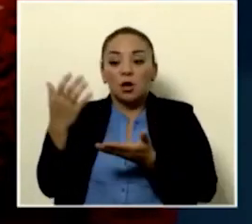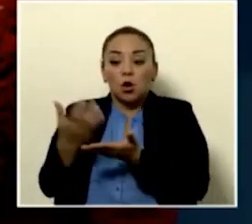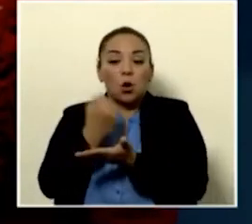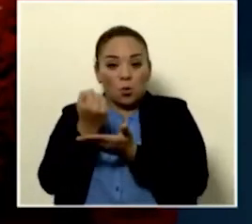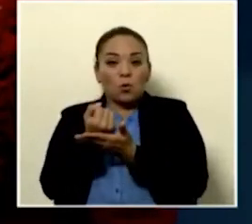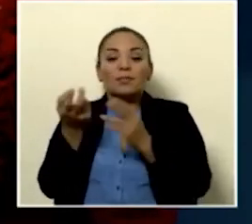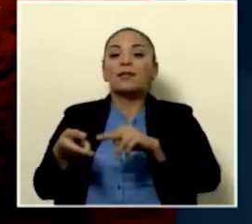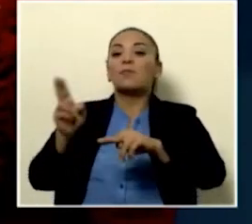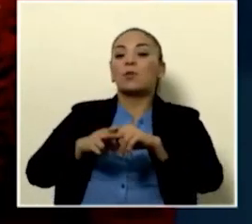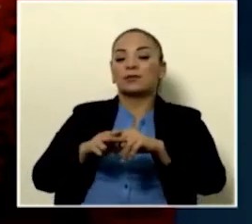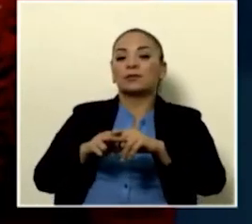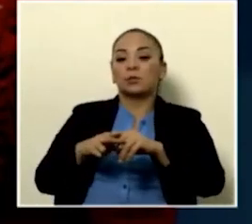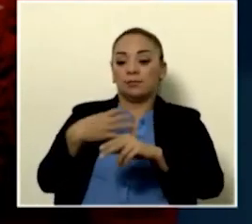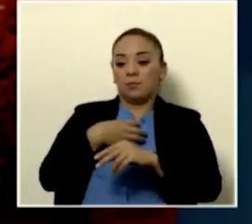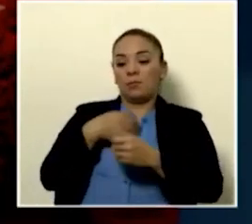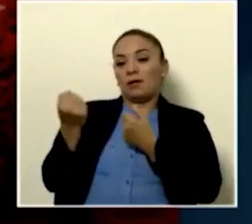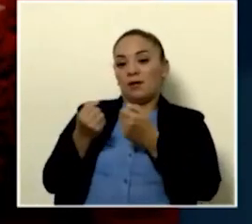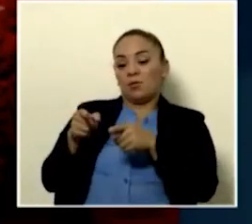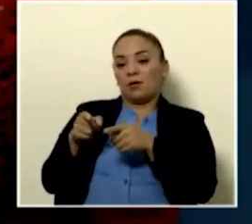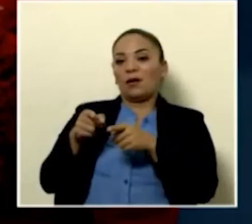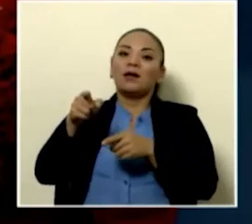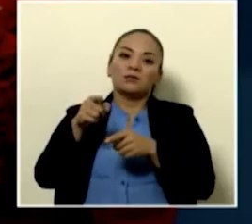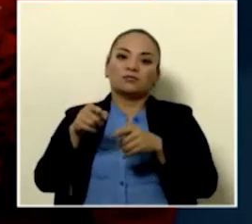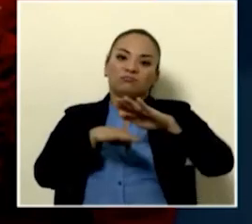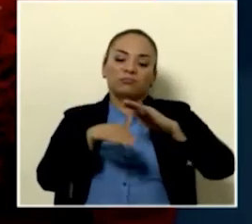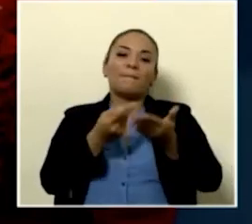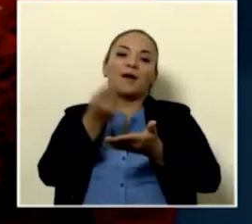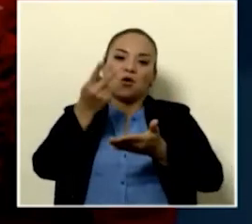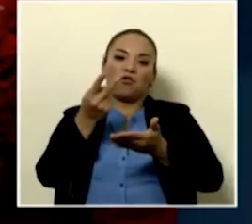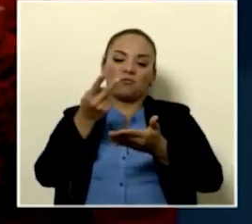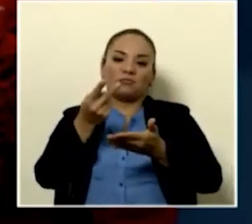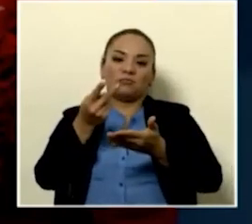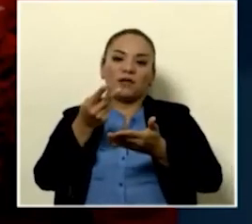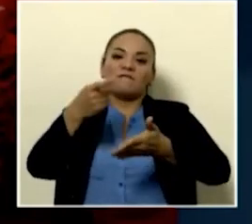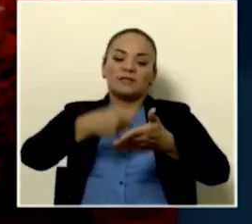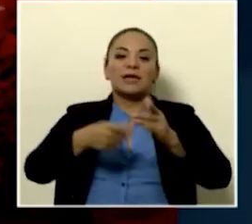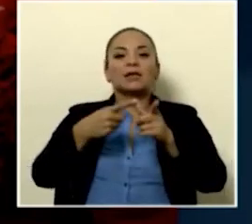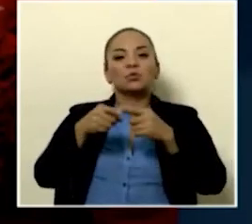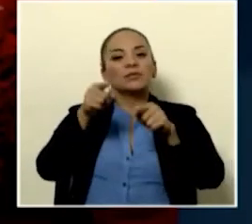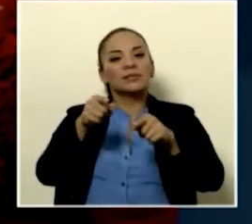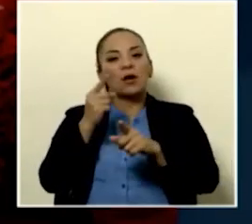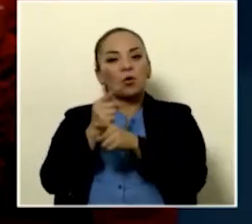cobro del impuesto sobre la propiedad se basa en el valor fiscal. Esa corrección